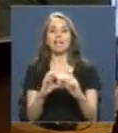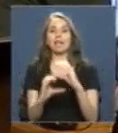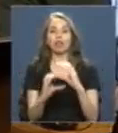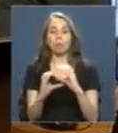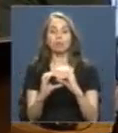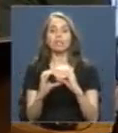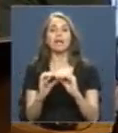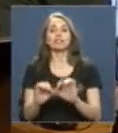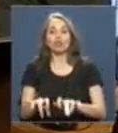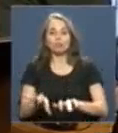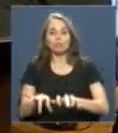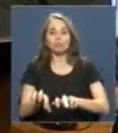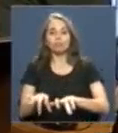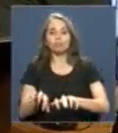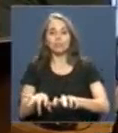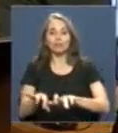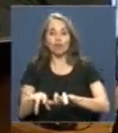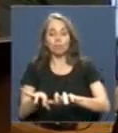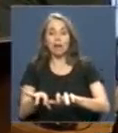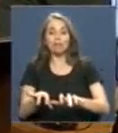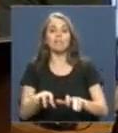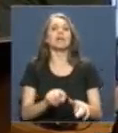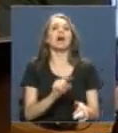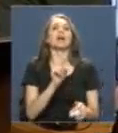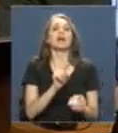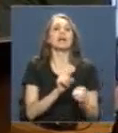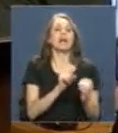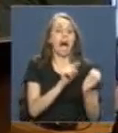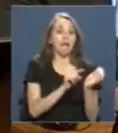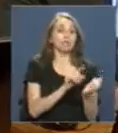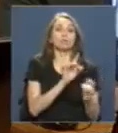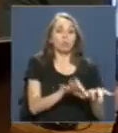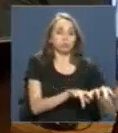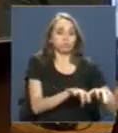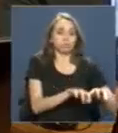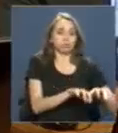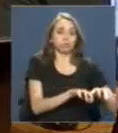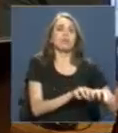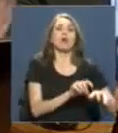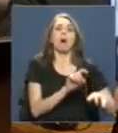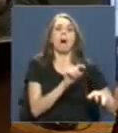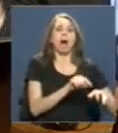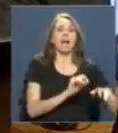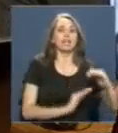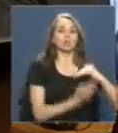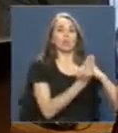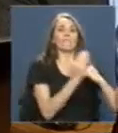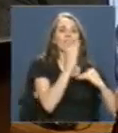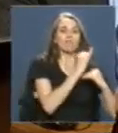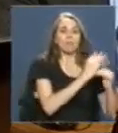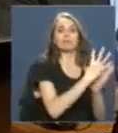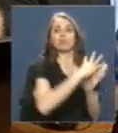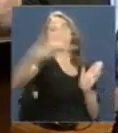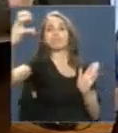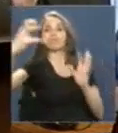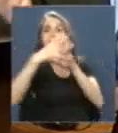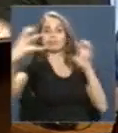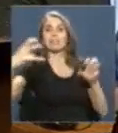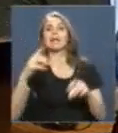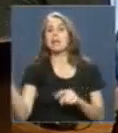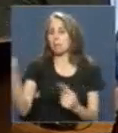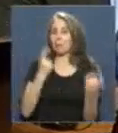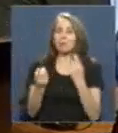la informática a la transmisión de información computarizada. Porque algunos han preguntado qué se entiende por